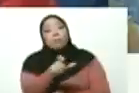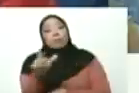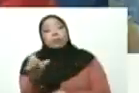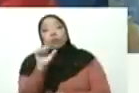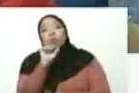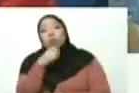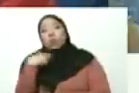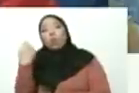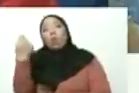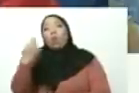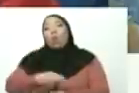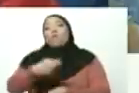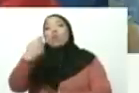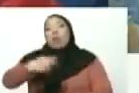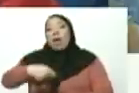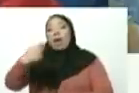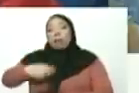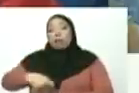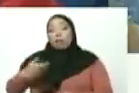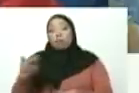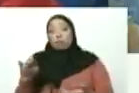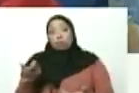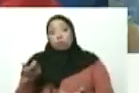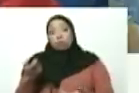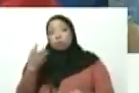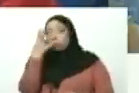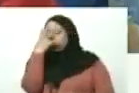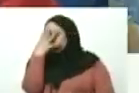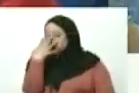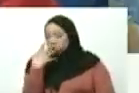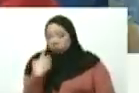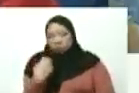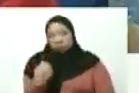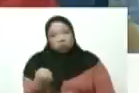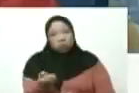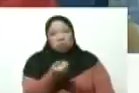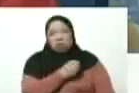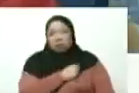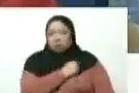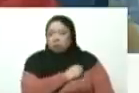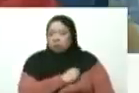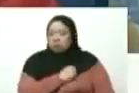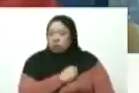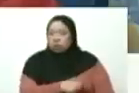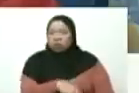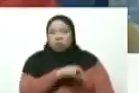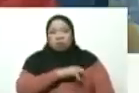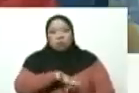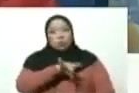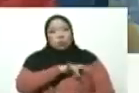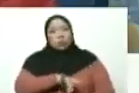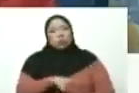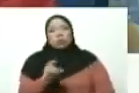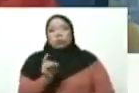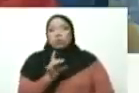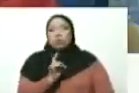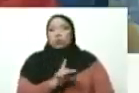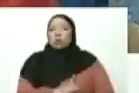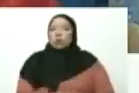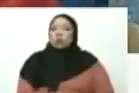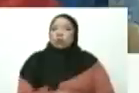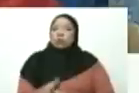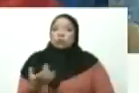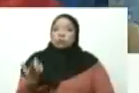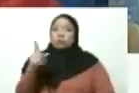qué triste sinceramente no también debo recordar en esta intervención